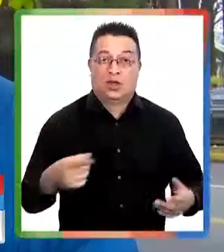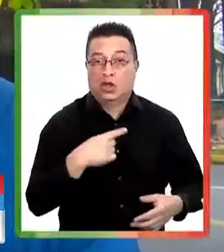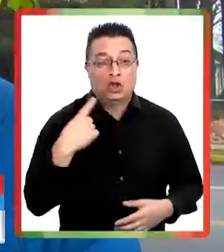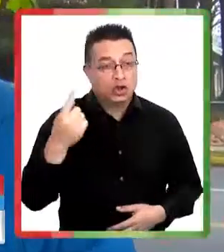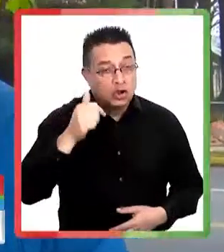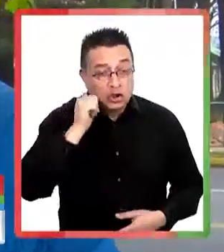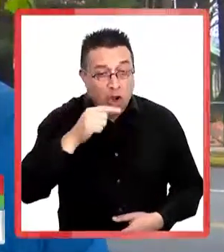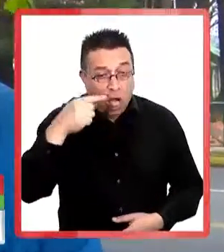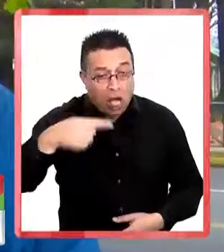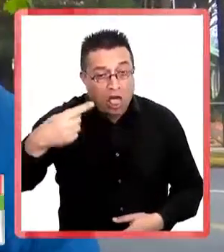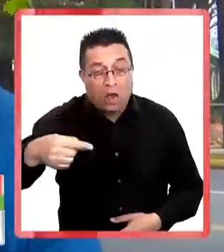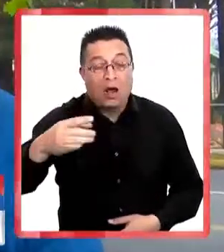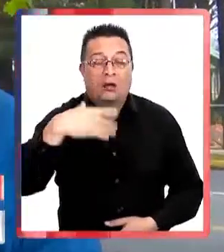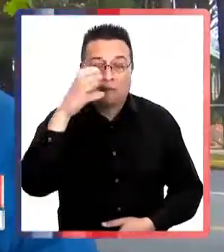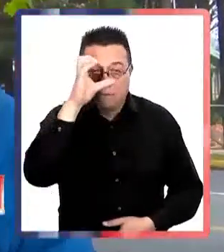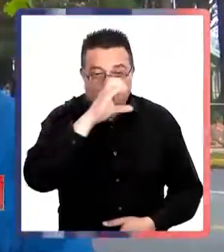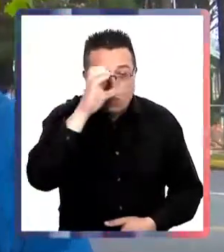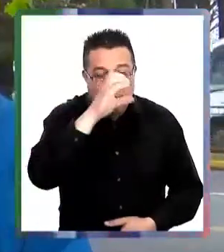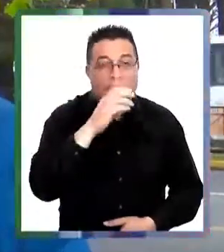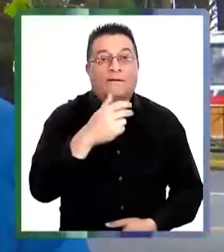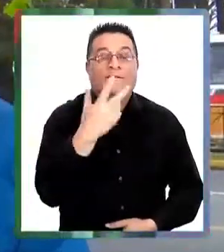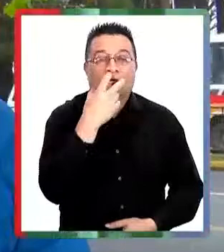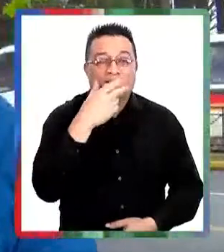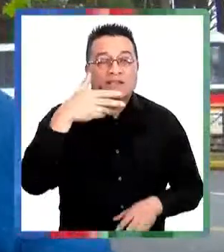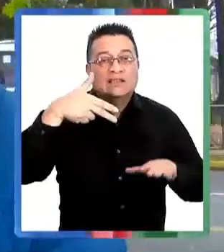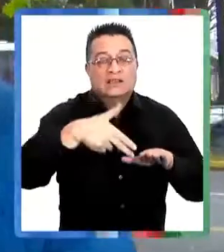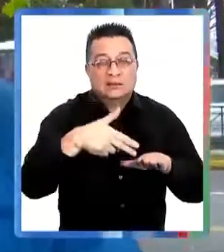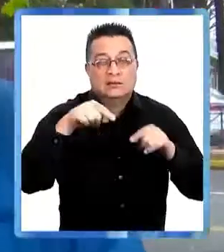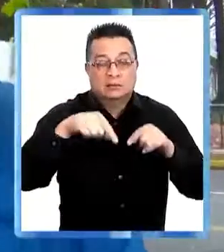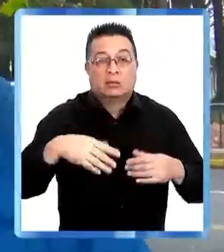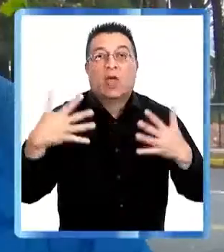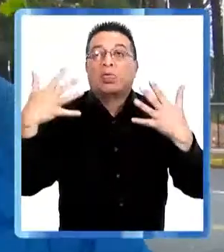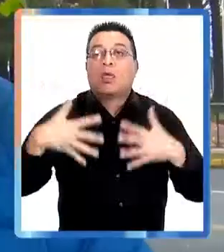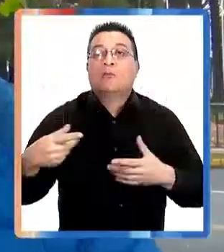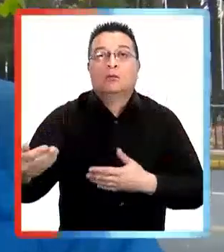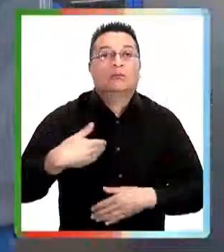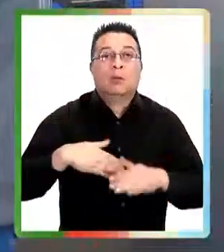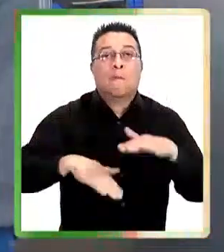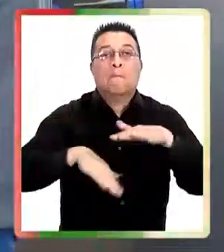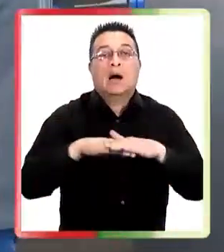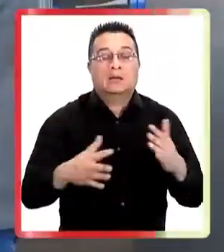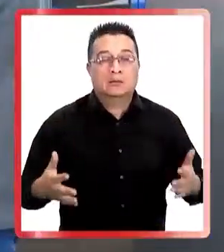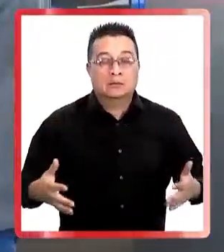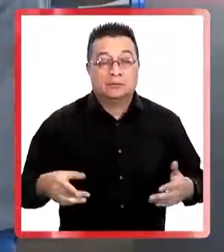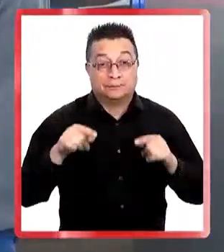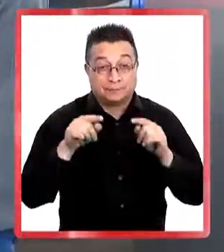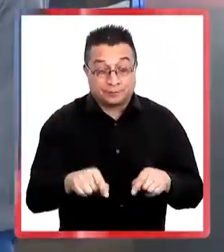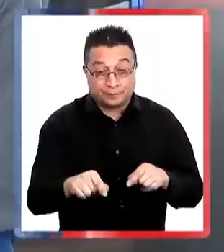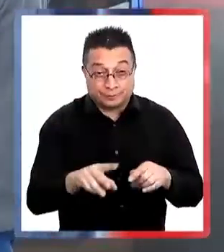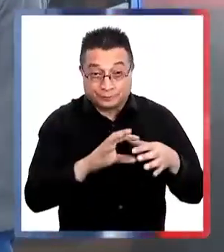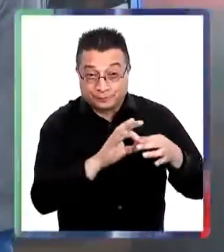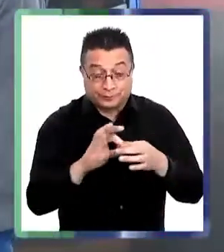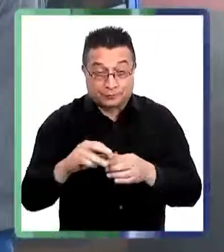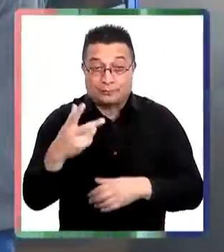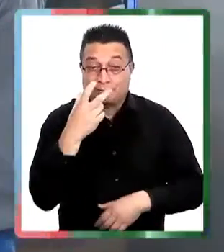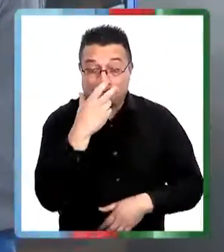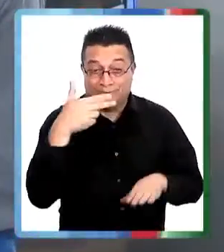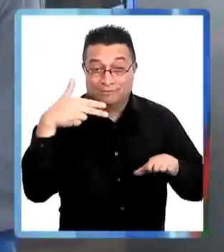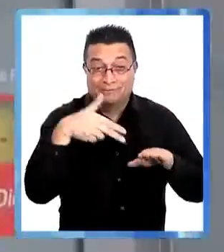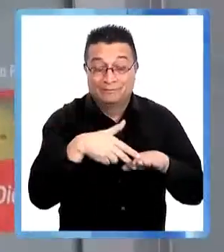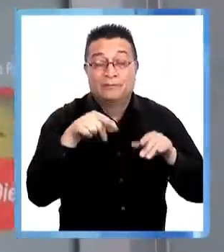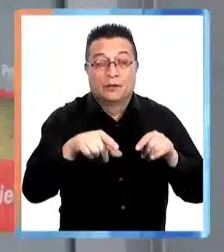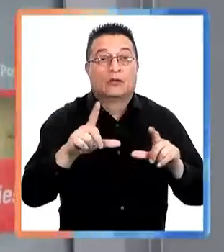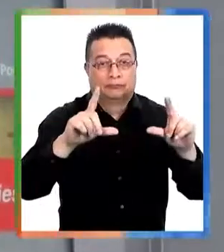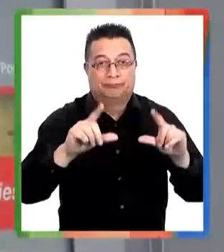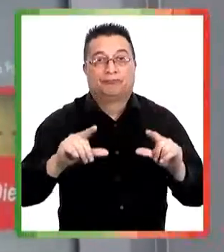sea, todos estos días tratando de buscar algo de bencina. Y ahora me venden 10.000 pesos. En este momento la situación de la